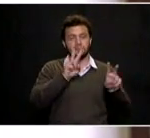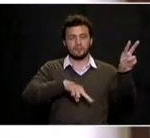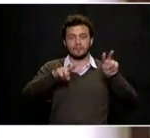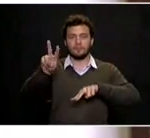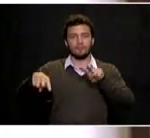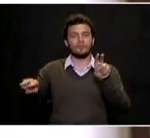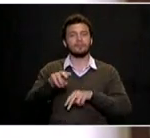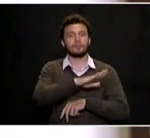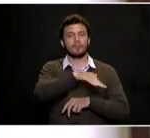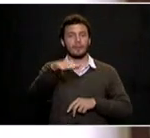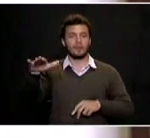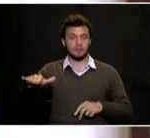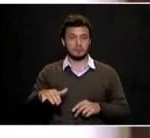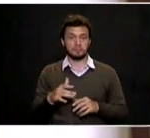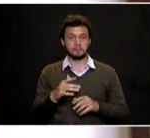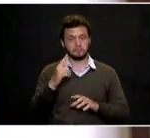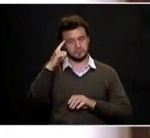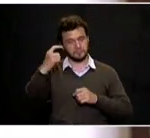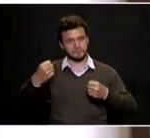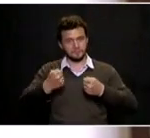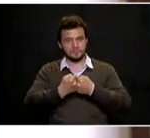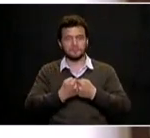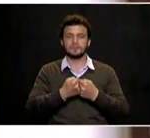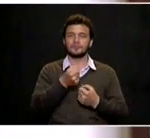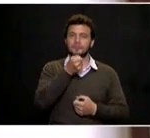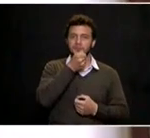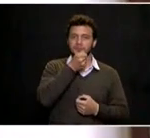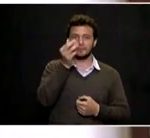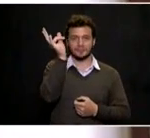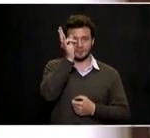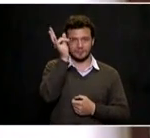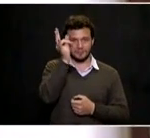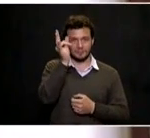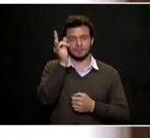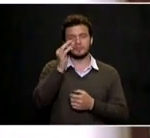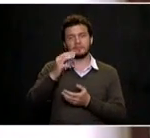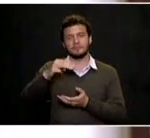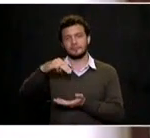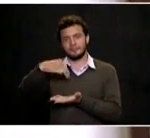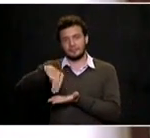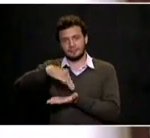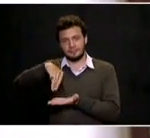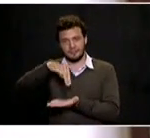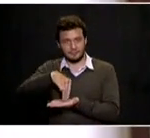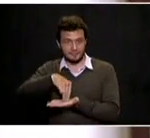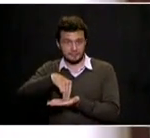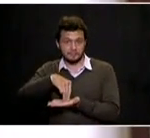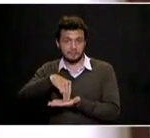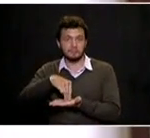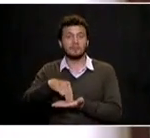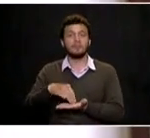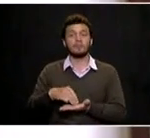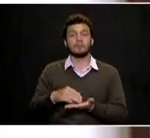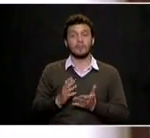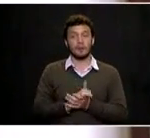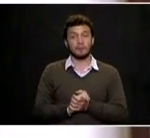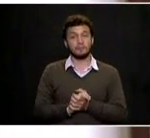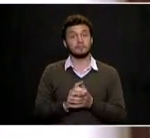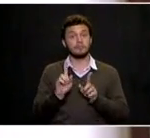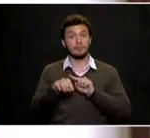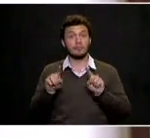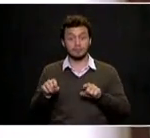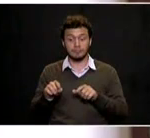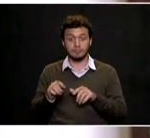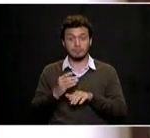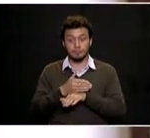telemedellín fernando cifuentes pues nuevamente para muchísimas gracias necesito la casa y